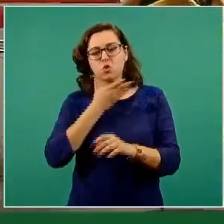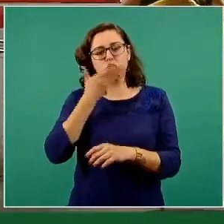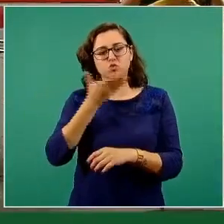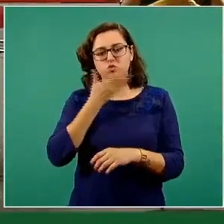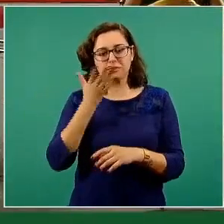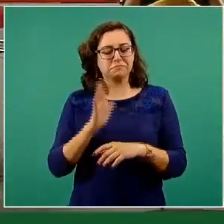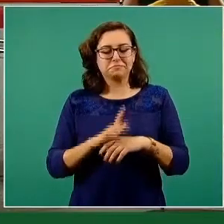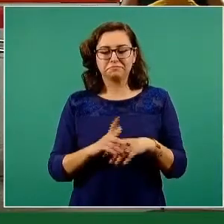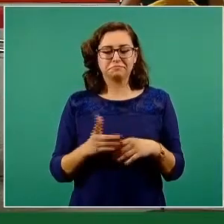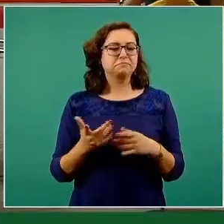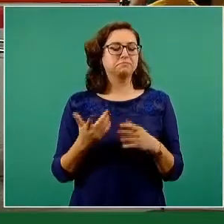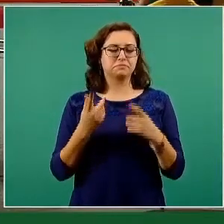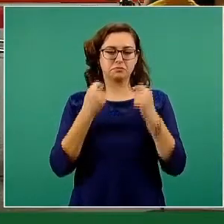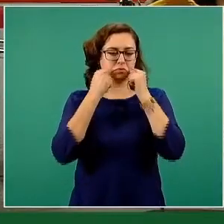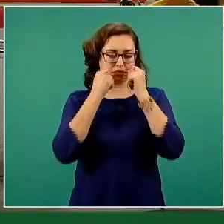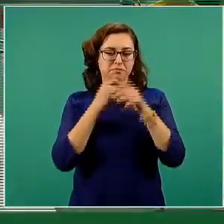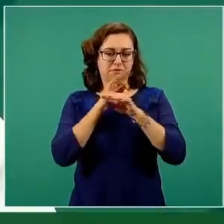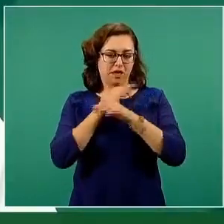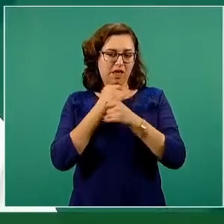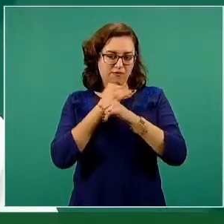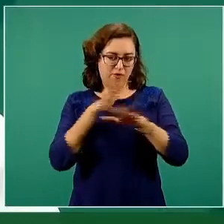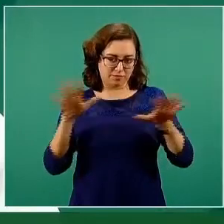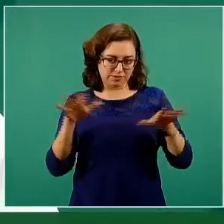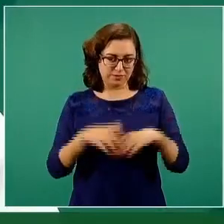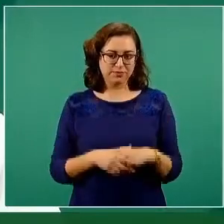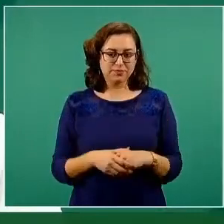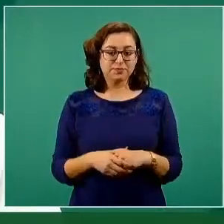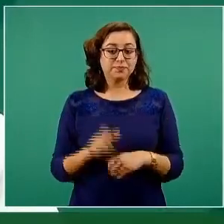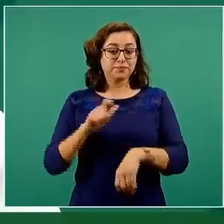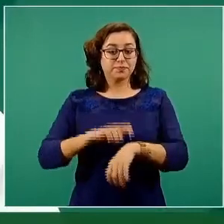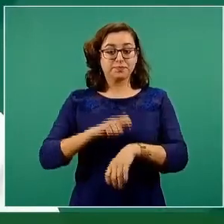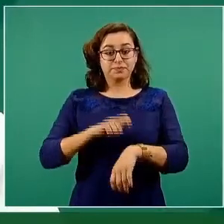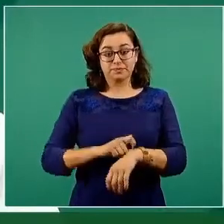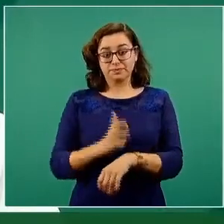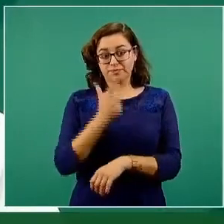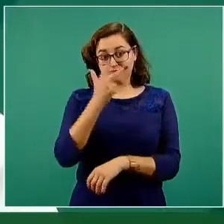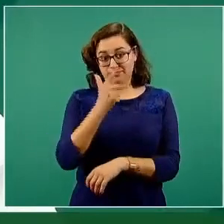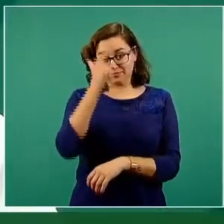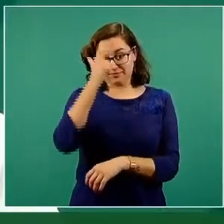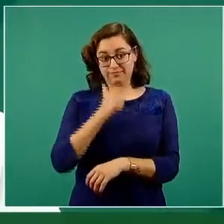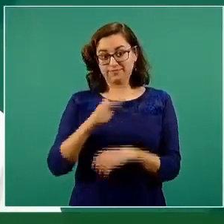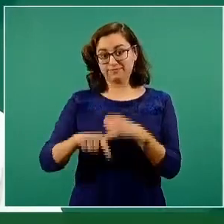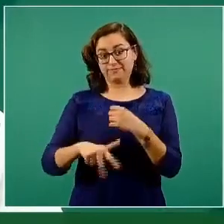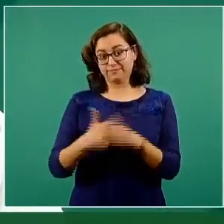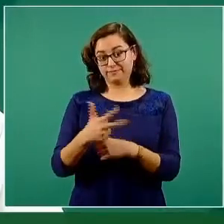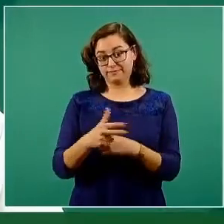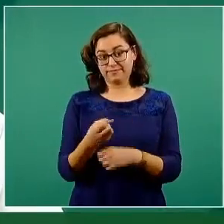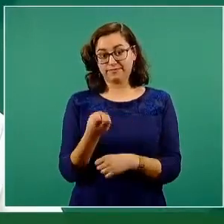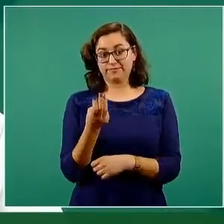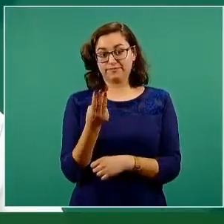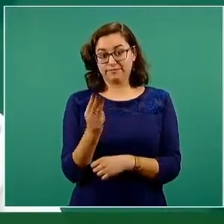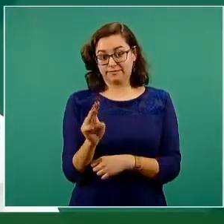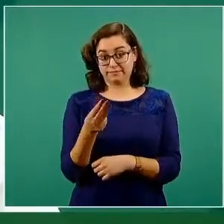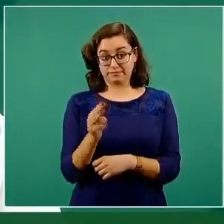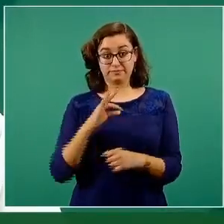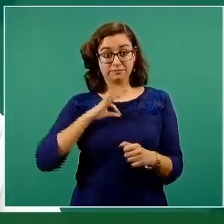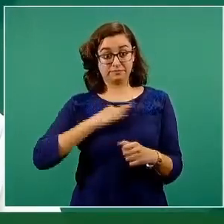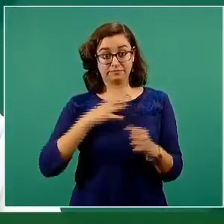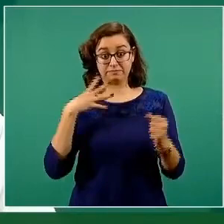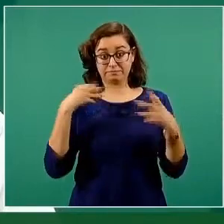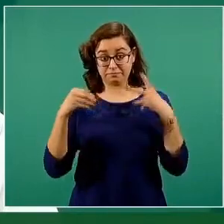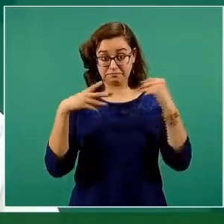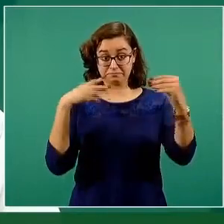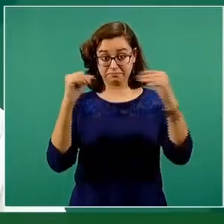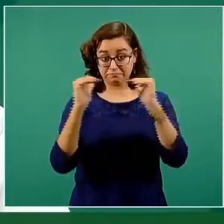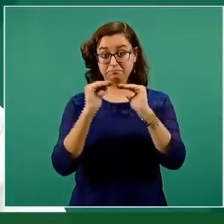condiciones obstétricas. Muchas gracias, Oscar. Con esto terminamos, son las 20 horas en punto, 13 de mayo. La epidemia sigue a la